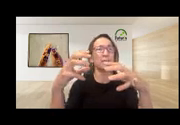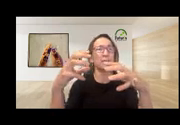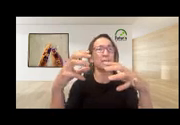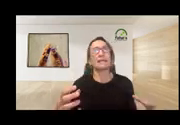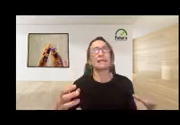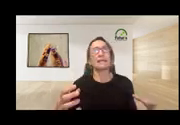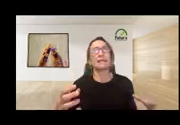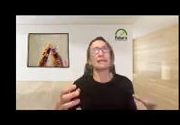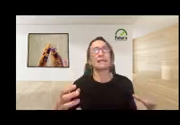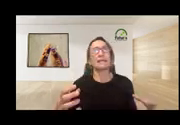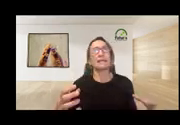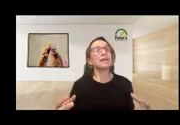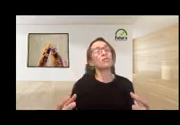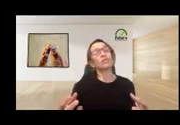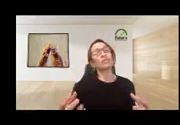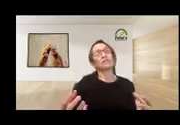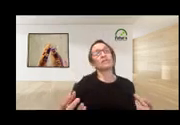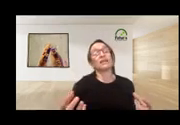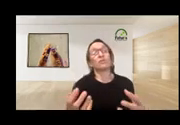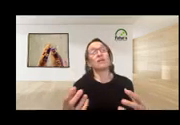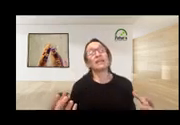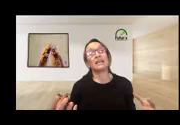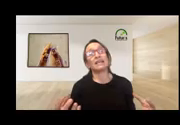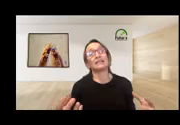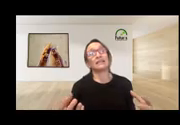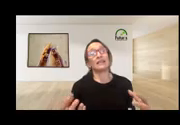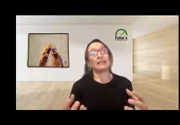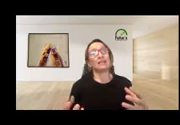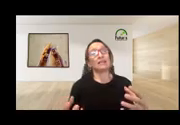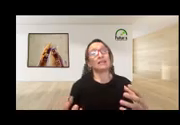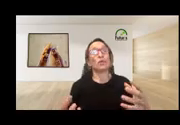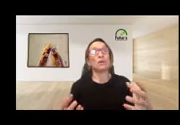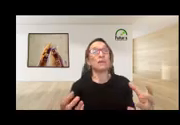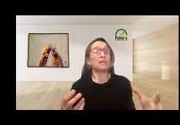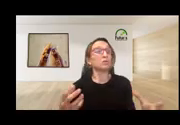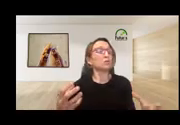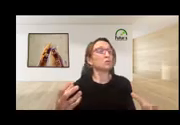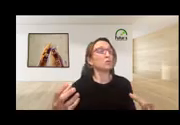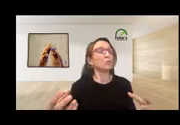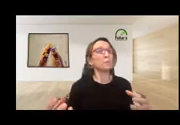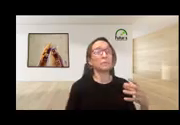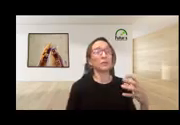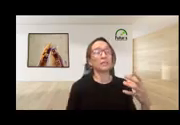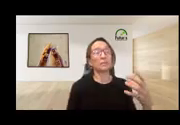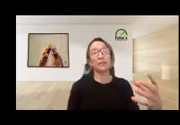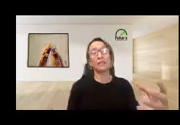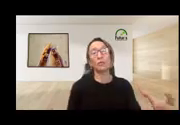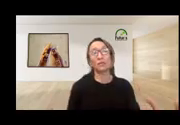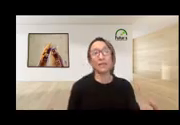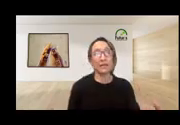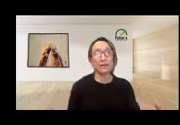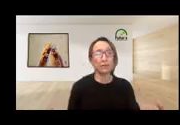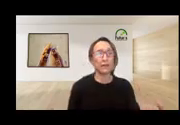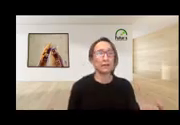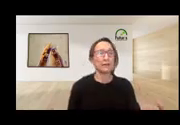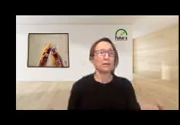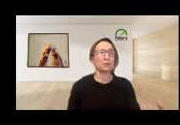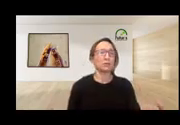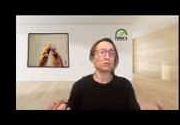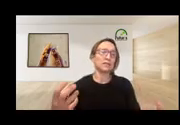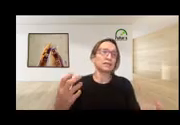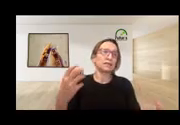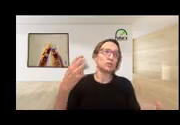encima para protegerlo de alguna manera del movimiento de los golpes, pero también del